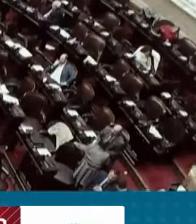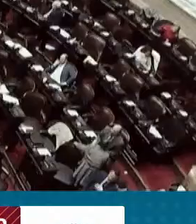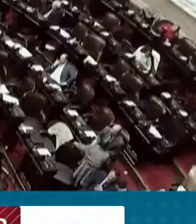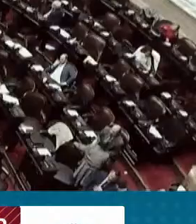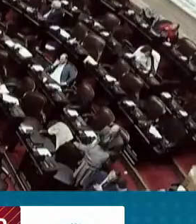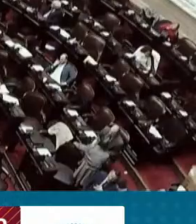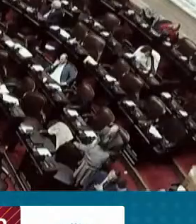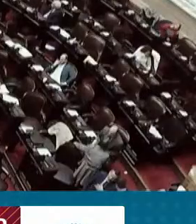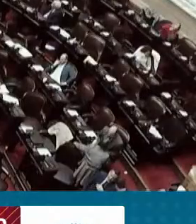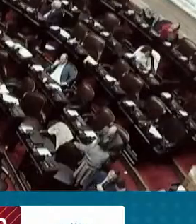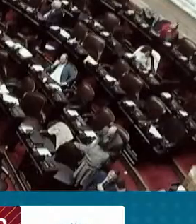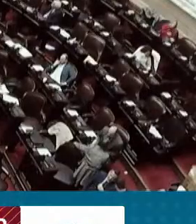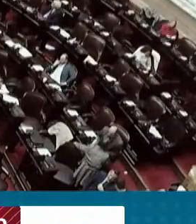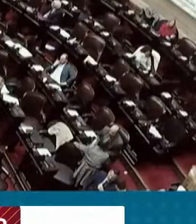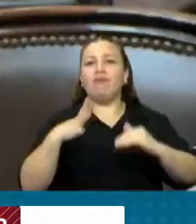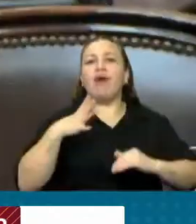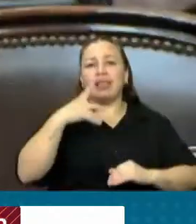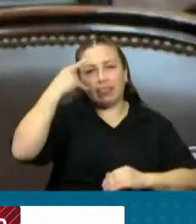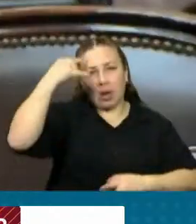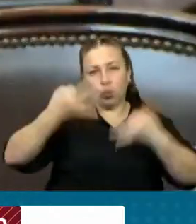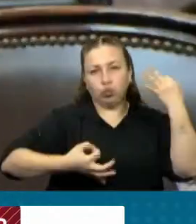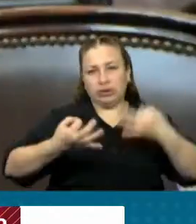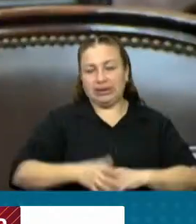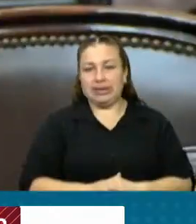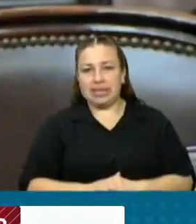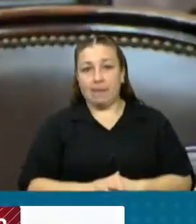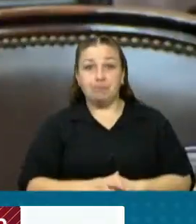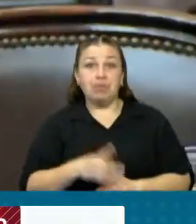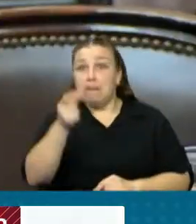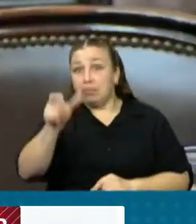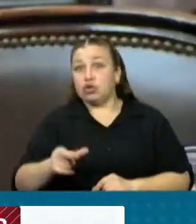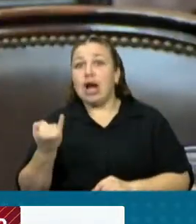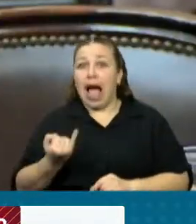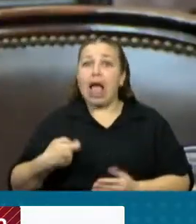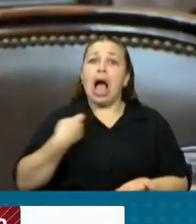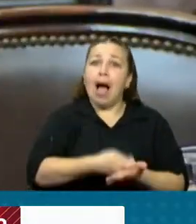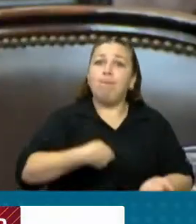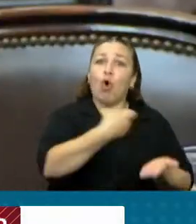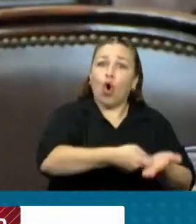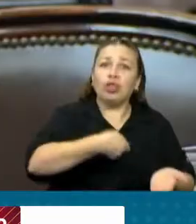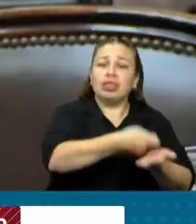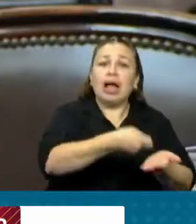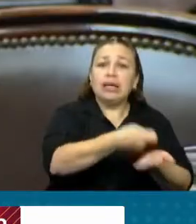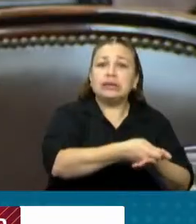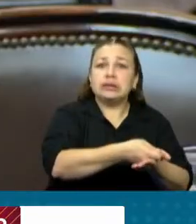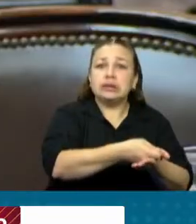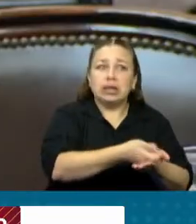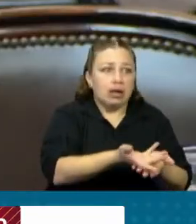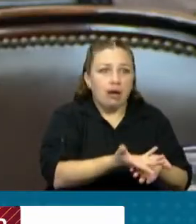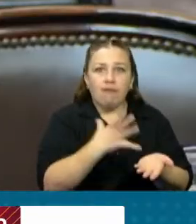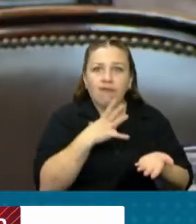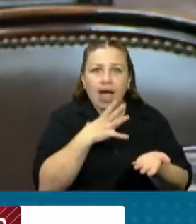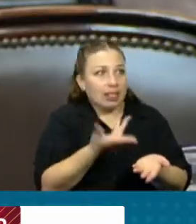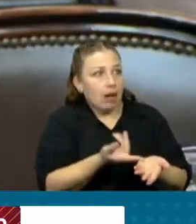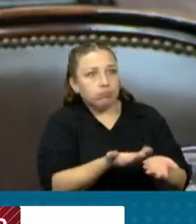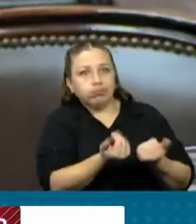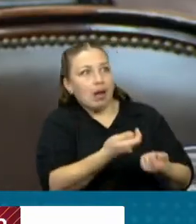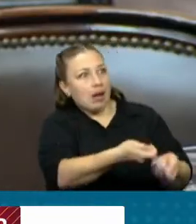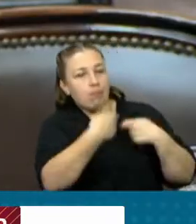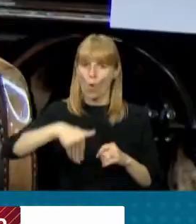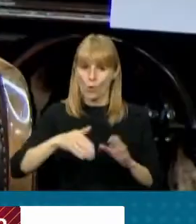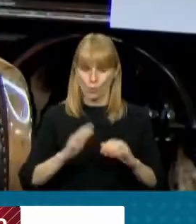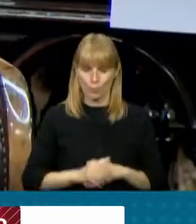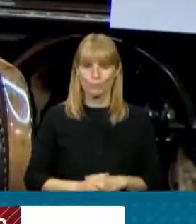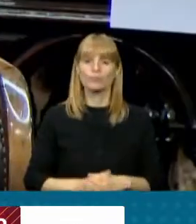bono incluido, está cobrando 355.000 pesos. El bono de 70. De 70. Hoy, que está vigente hoy. 355. Con